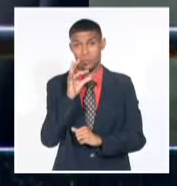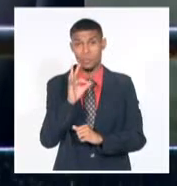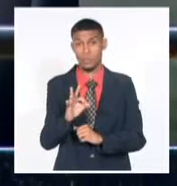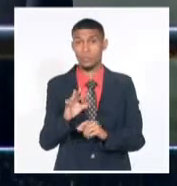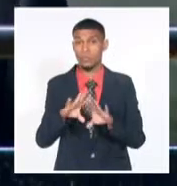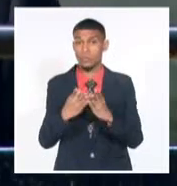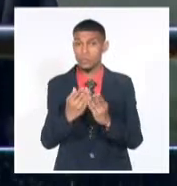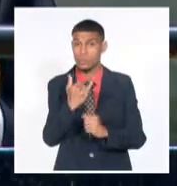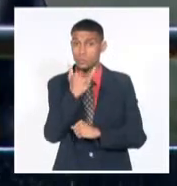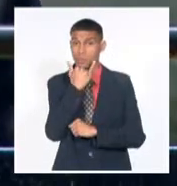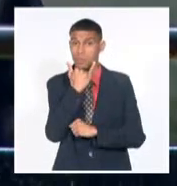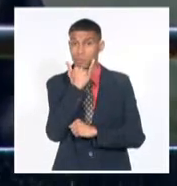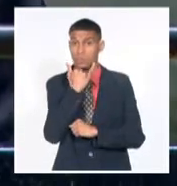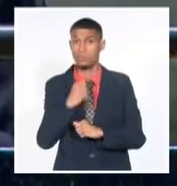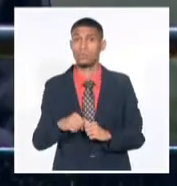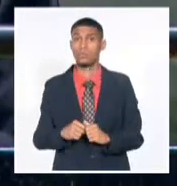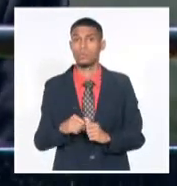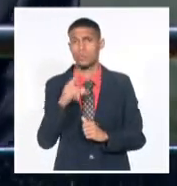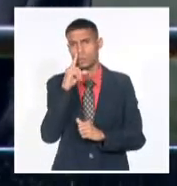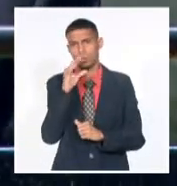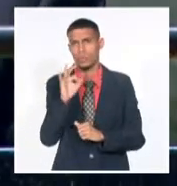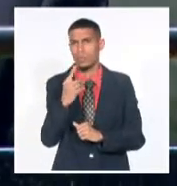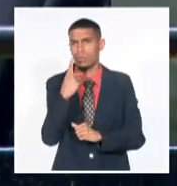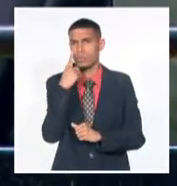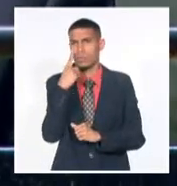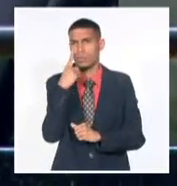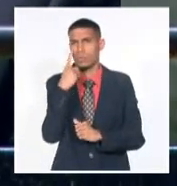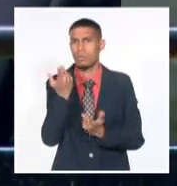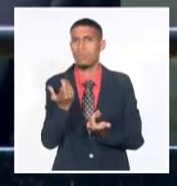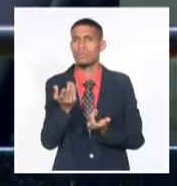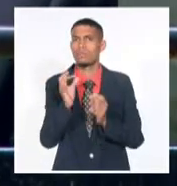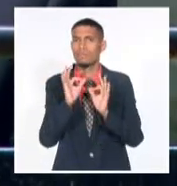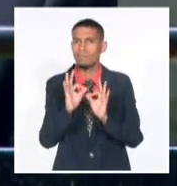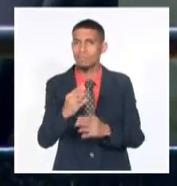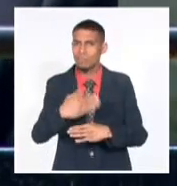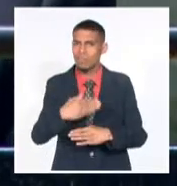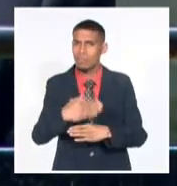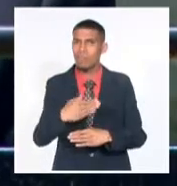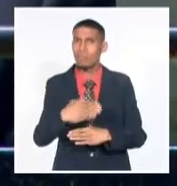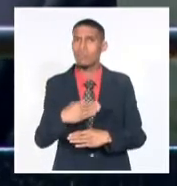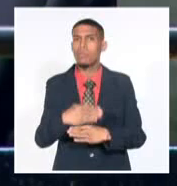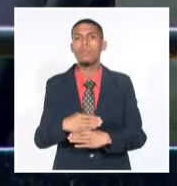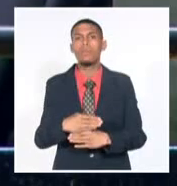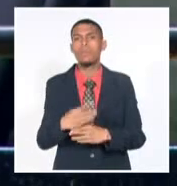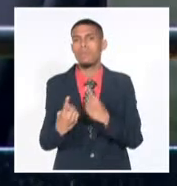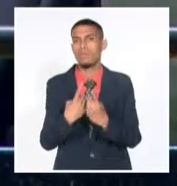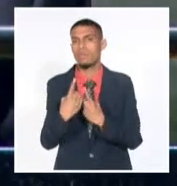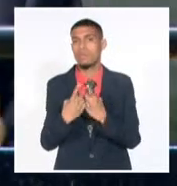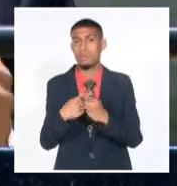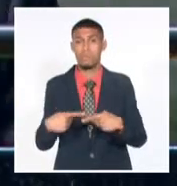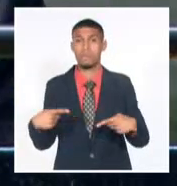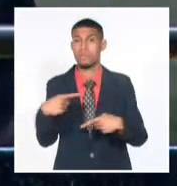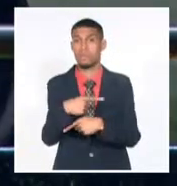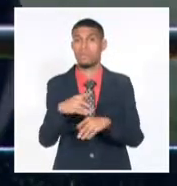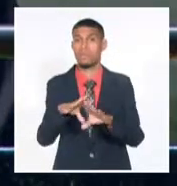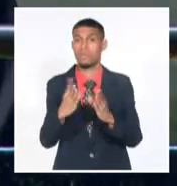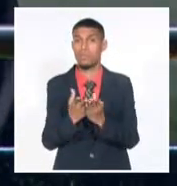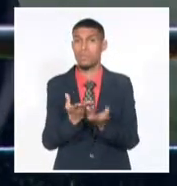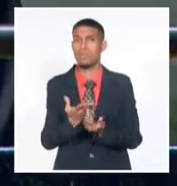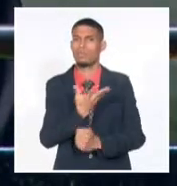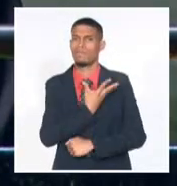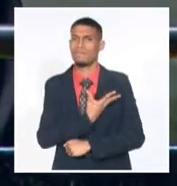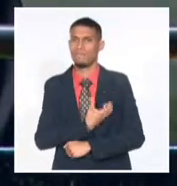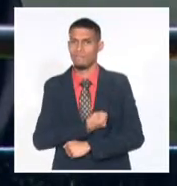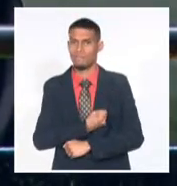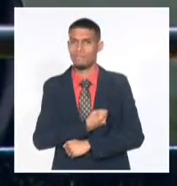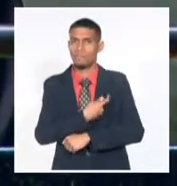efectos y no reconozca que es la causa principal de las privaciones, carencias y sufrimientos